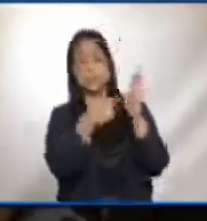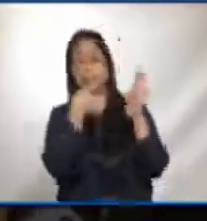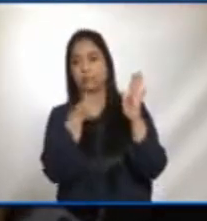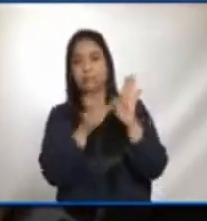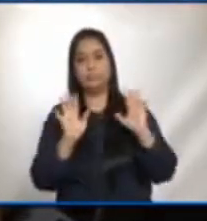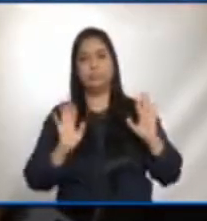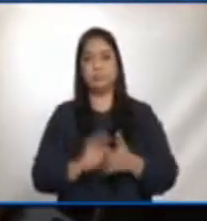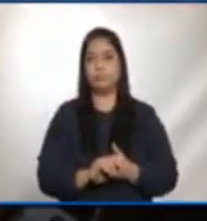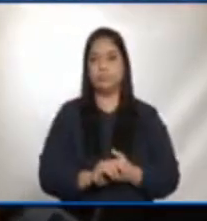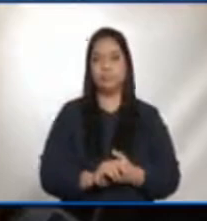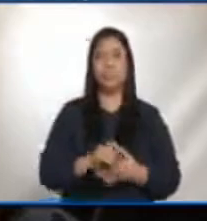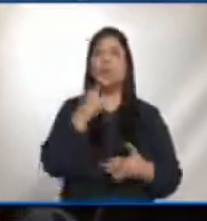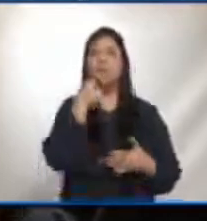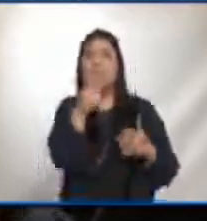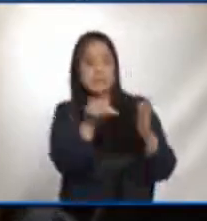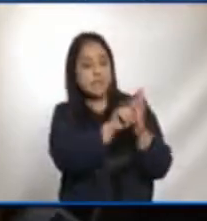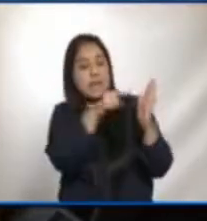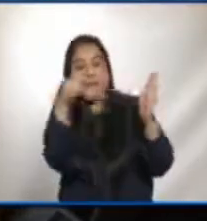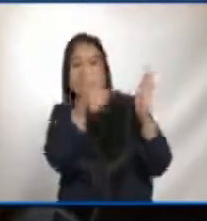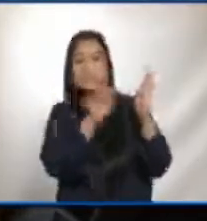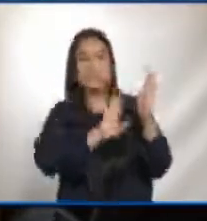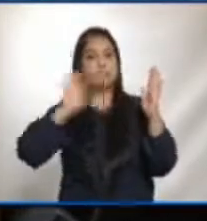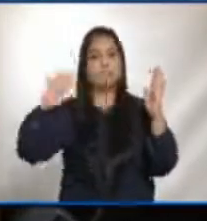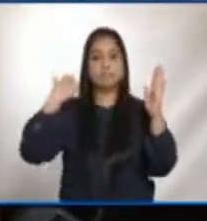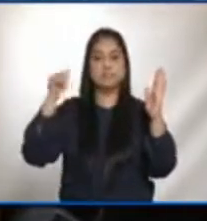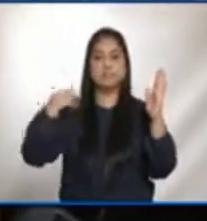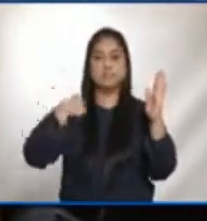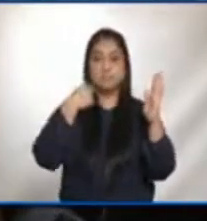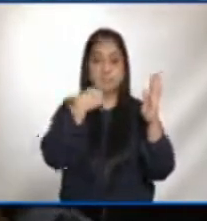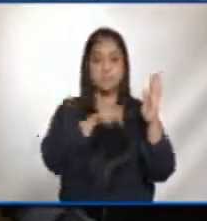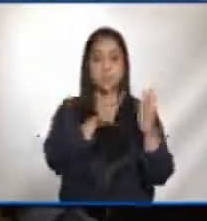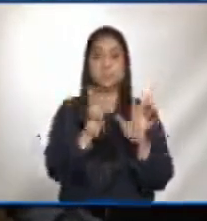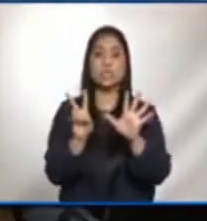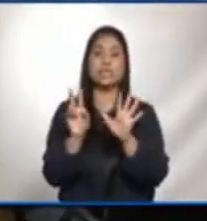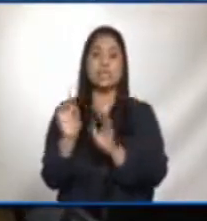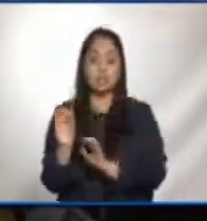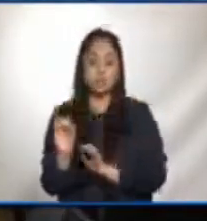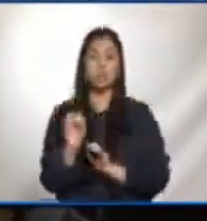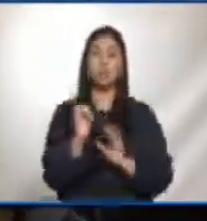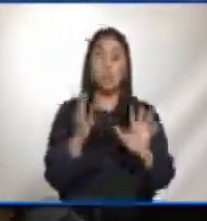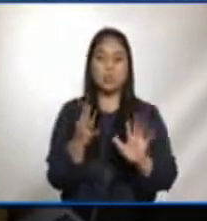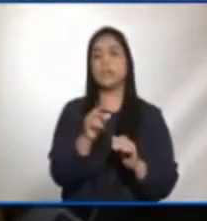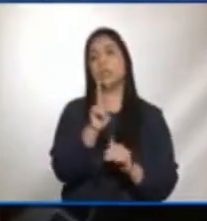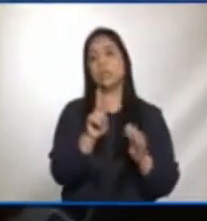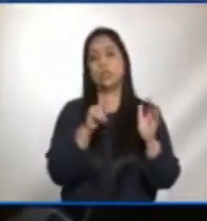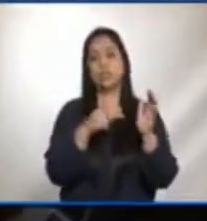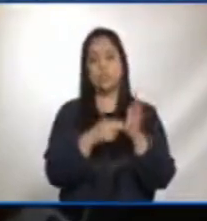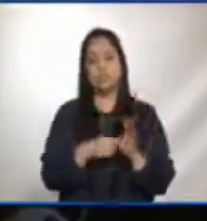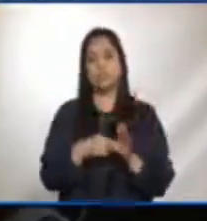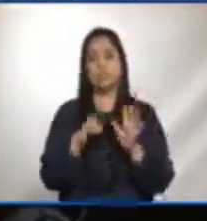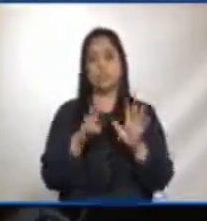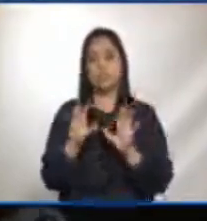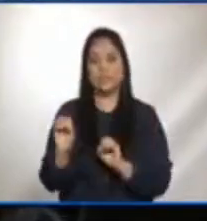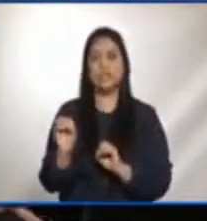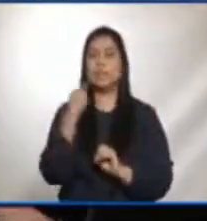el vicepresidente? Como lo dice la Constitución Política de la República, 269, 270. ¿Lo hará público? Lo haremos en designación como lo dice